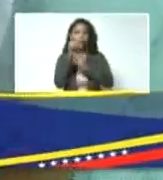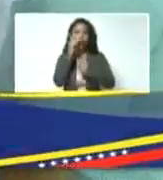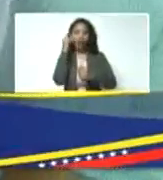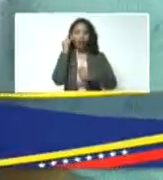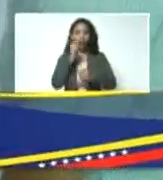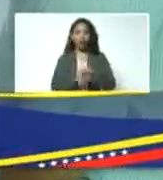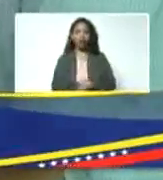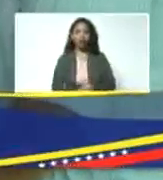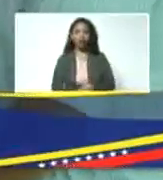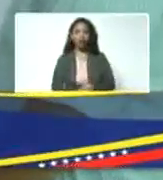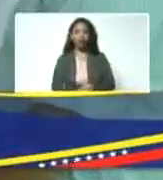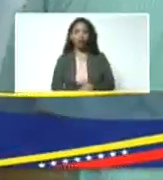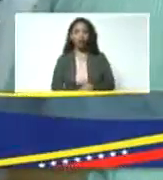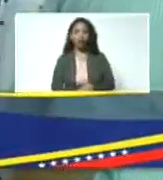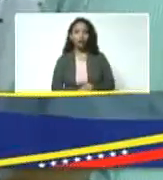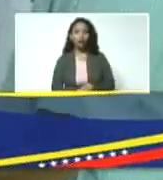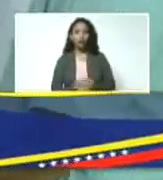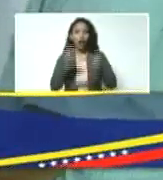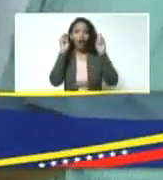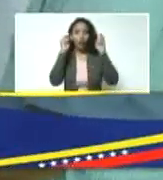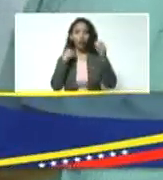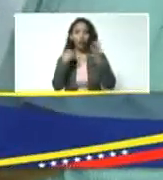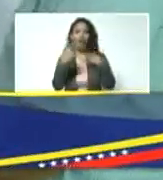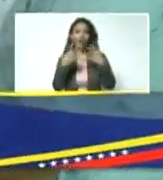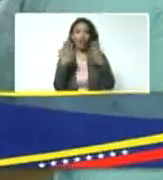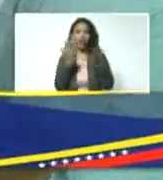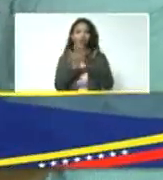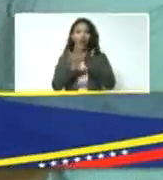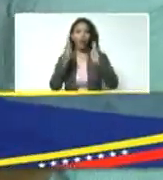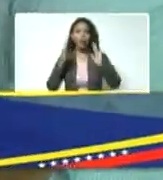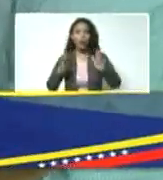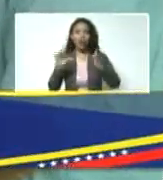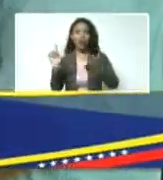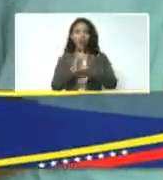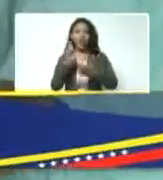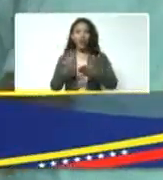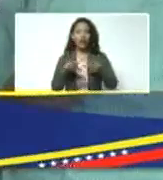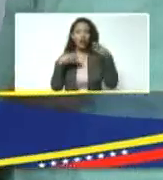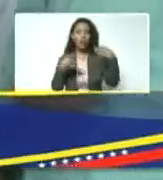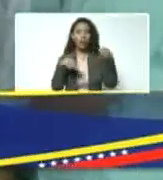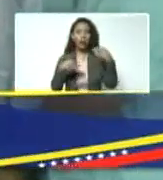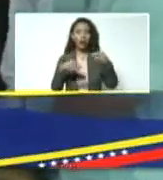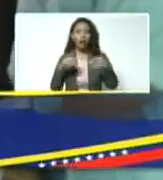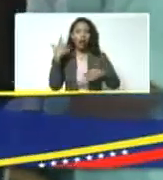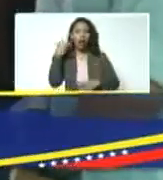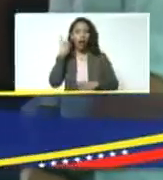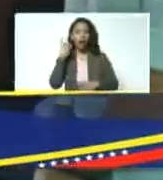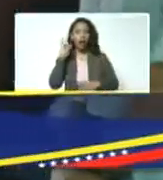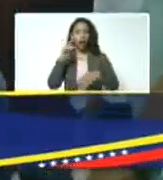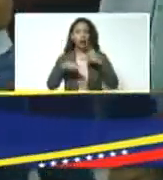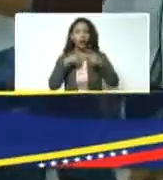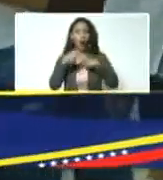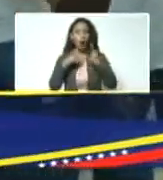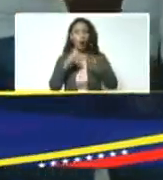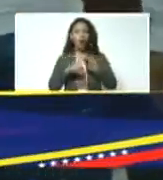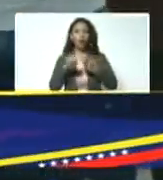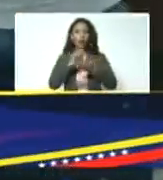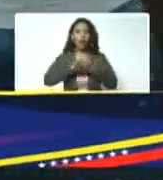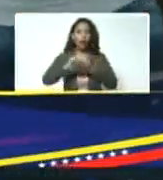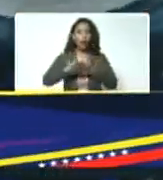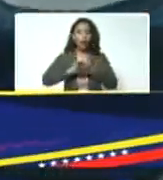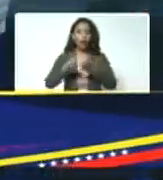emprendimientos, es la parte de las ferias escolares de librería, de papelería. Tenemos lo que es colores,